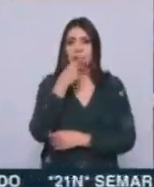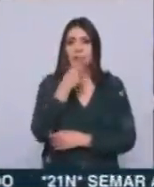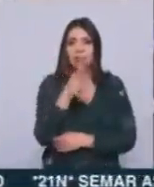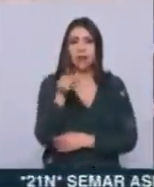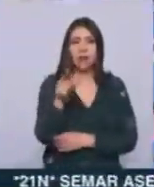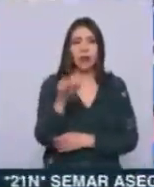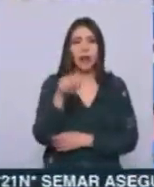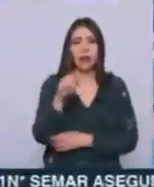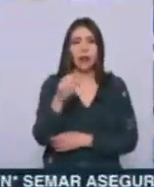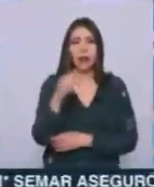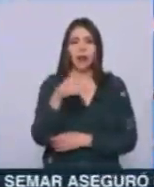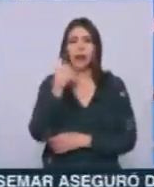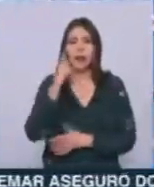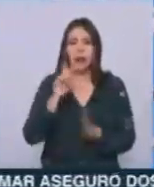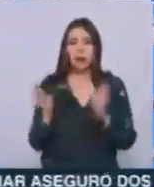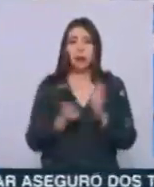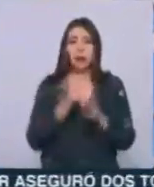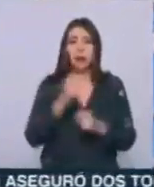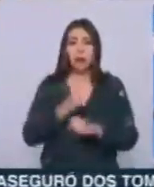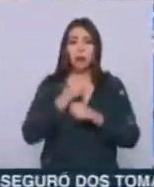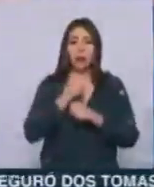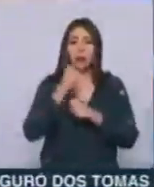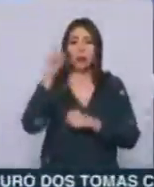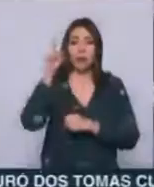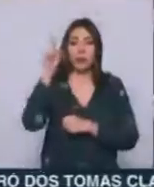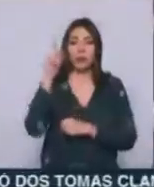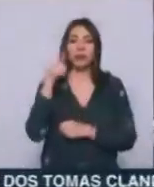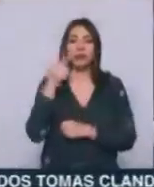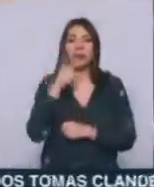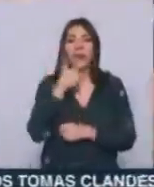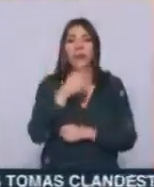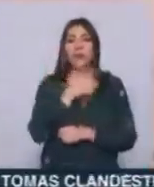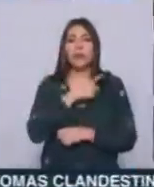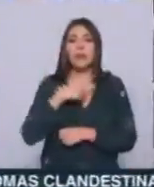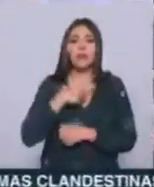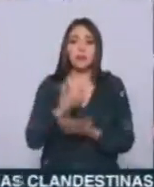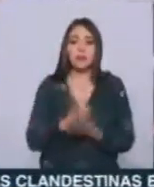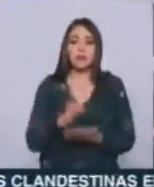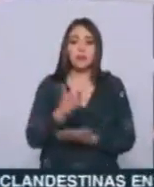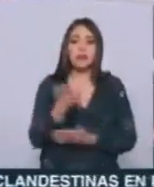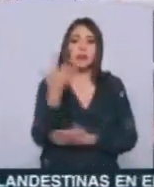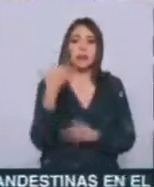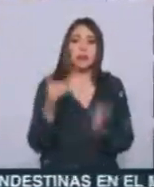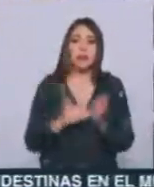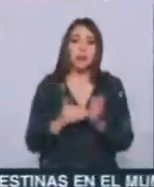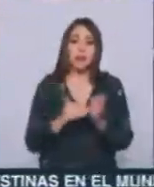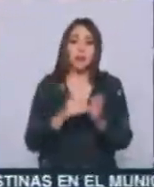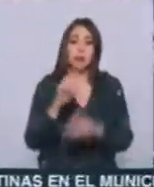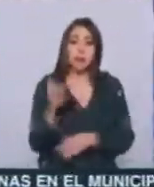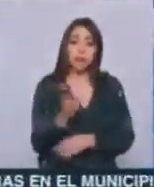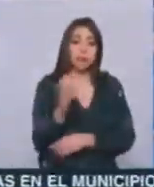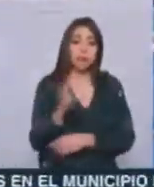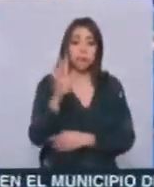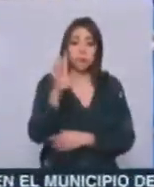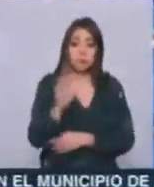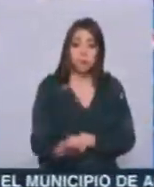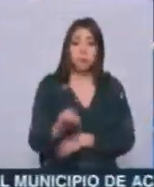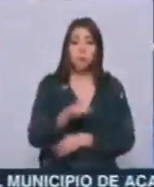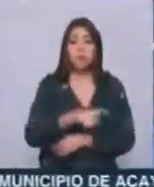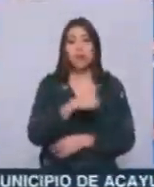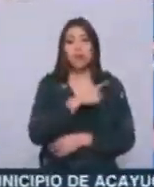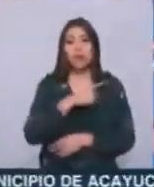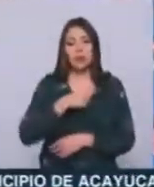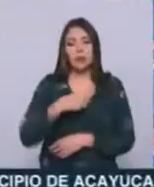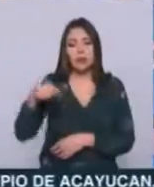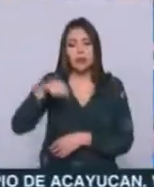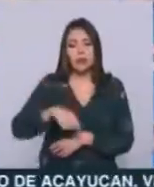desea pelear en Gran Bretaña, tendrá que poner sobre la mesa $50 millones. De caso contrario, Ruiz buscaría que el combate se realice en tierras aztecas